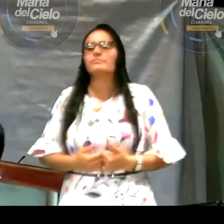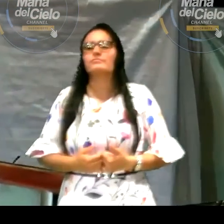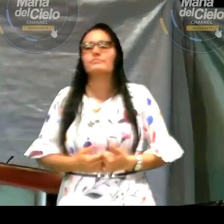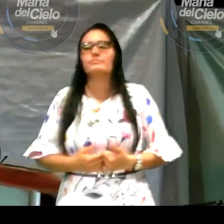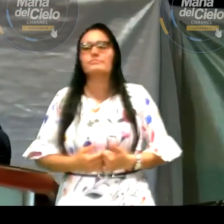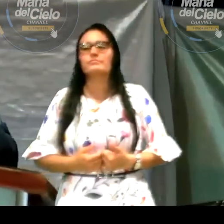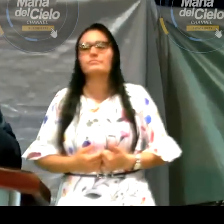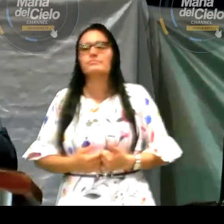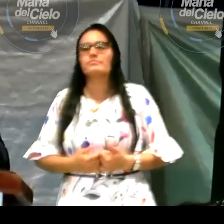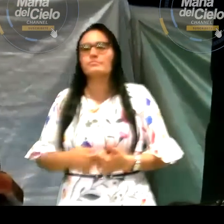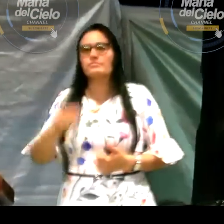¿Puedes creer hoy?